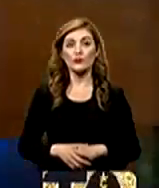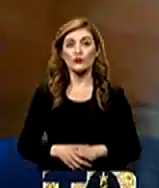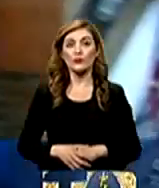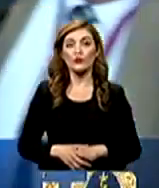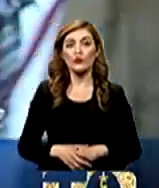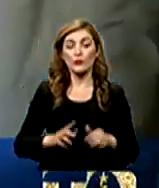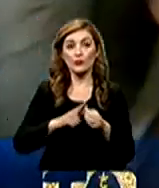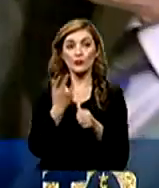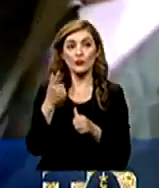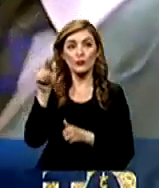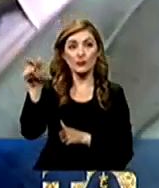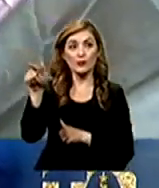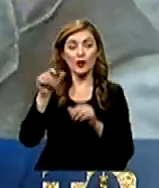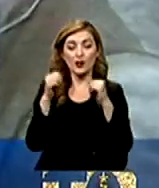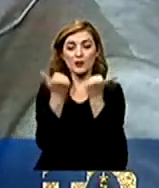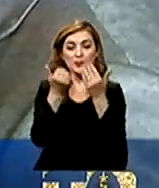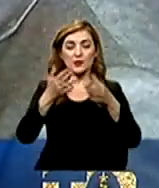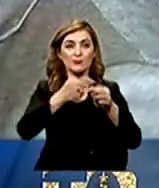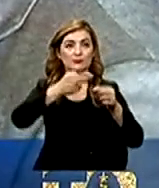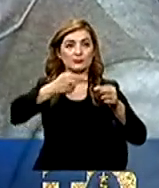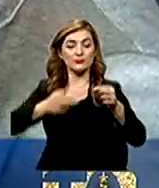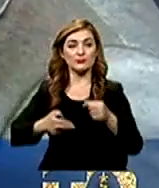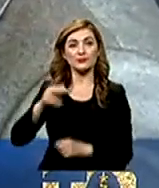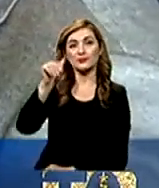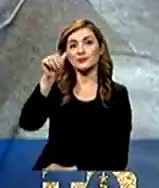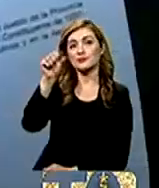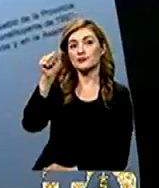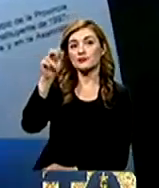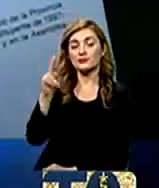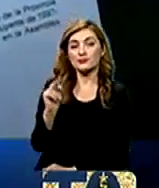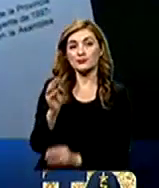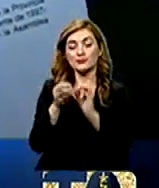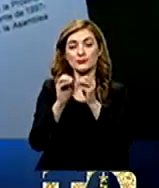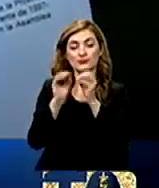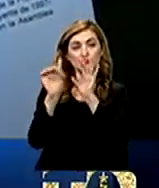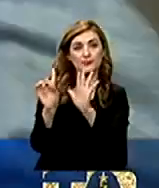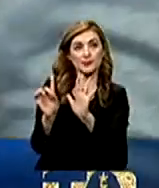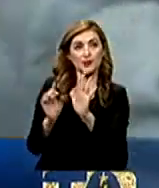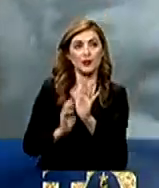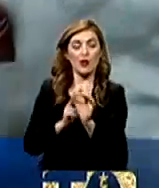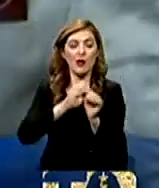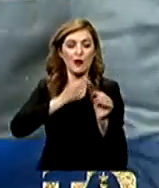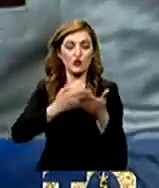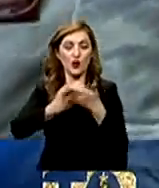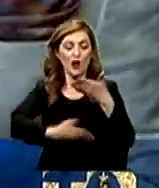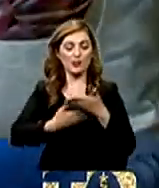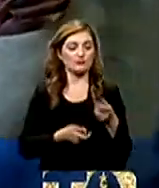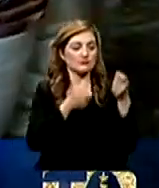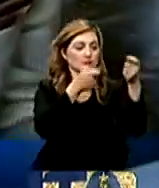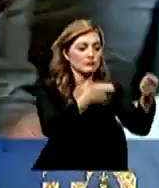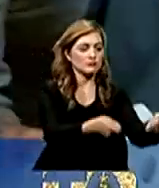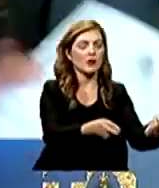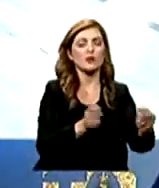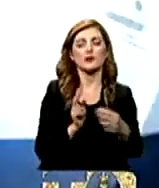Es el primer legislador que deja su curul. Francisco Azán del PSC decidió presentar su renuncia para participar como candidato